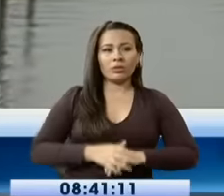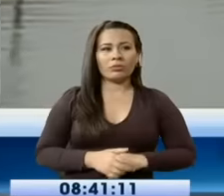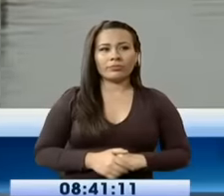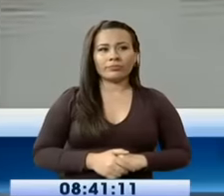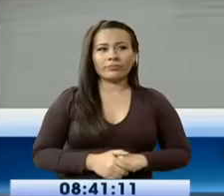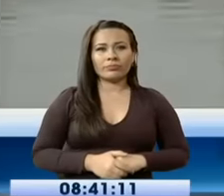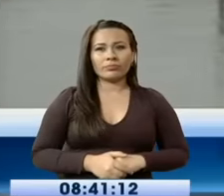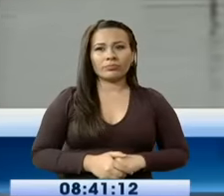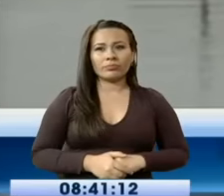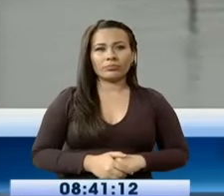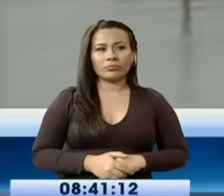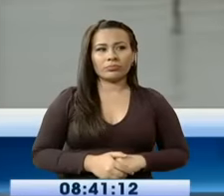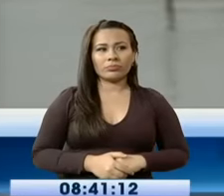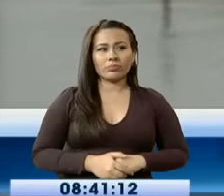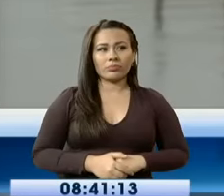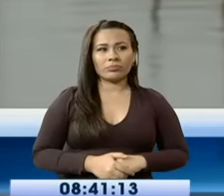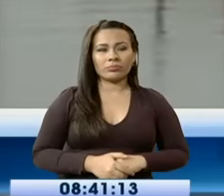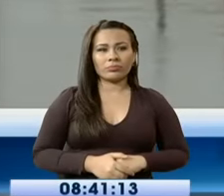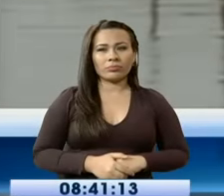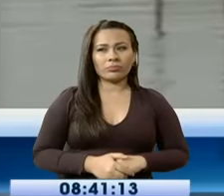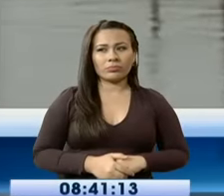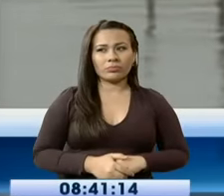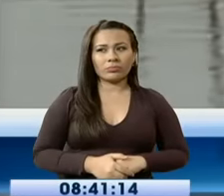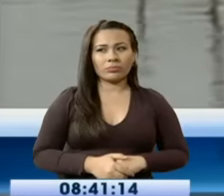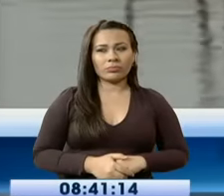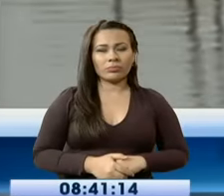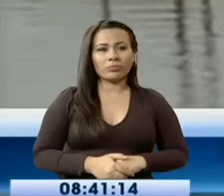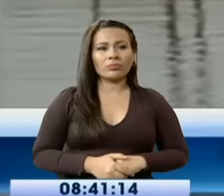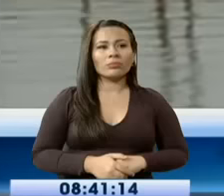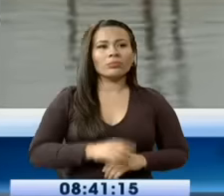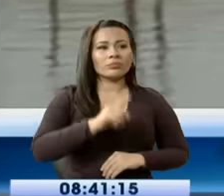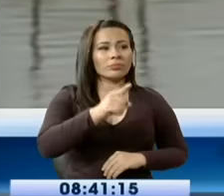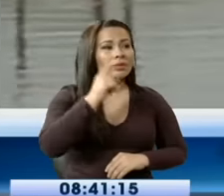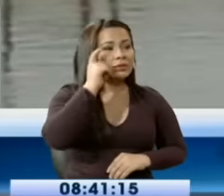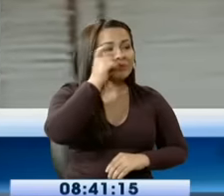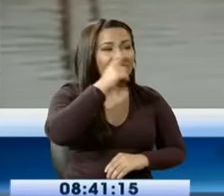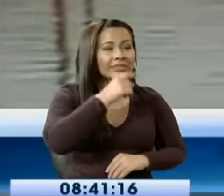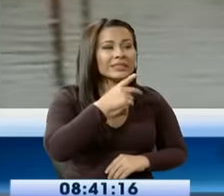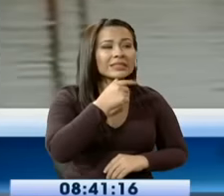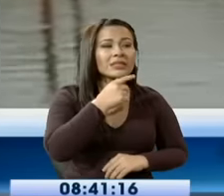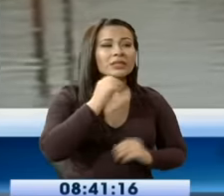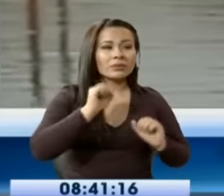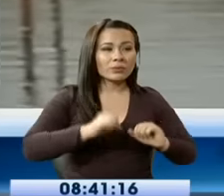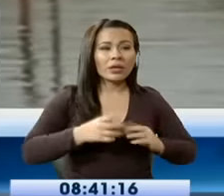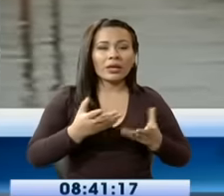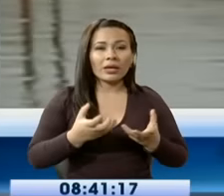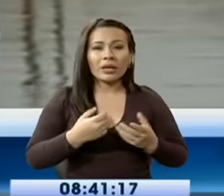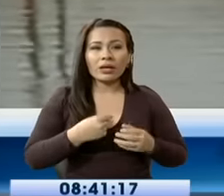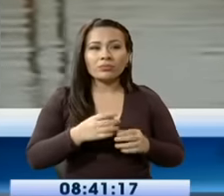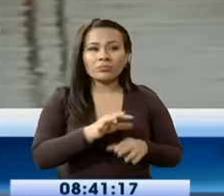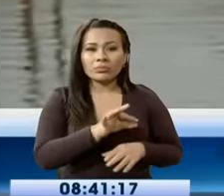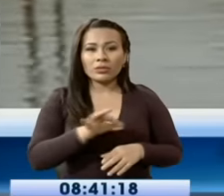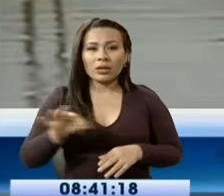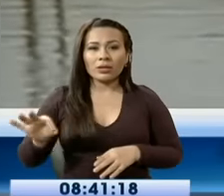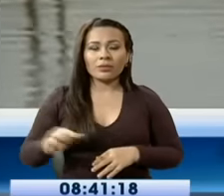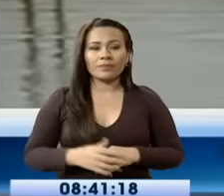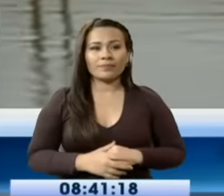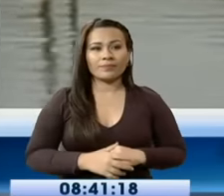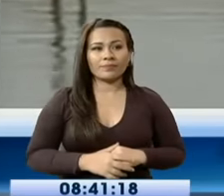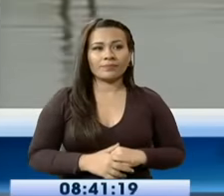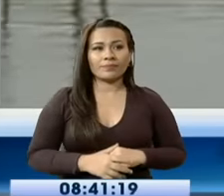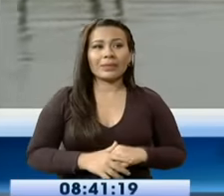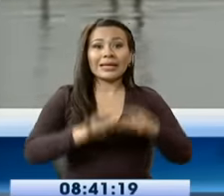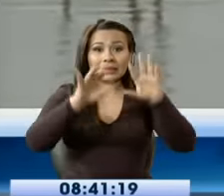sector. Entonces ellos están colaborando con esta medida. Sí, quiero insistir, hacerle una llamada a la